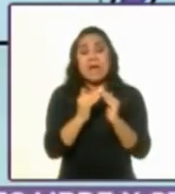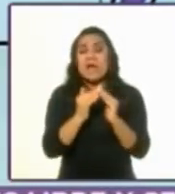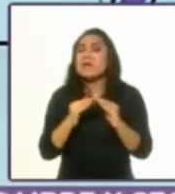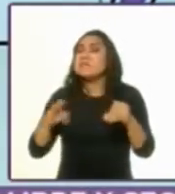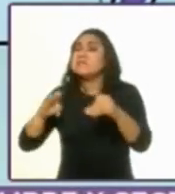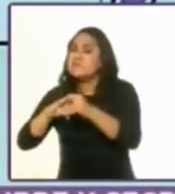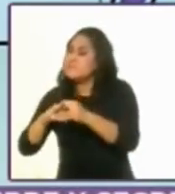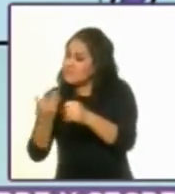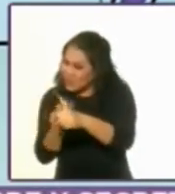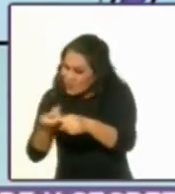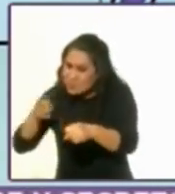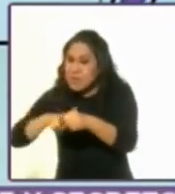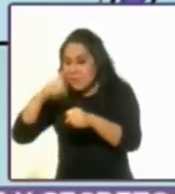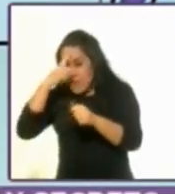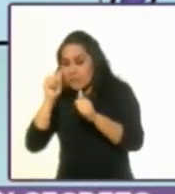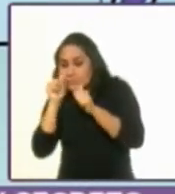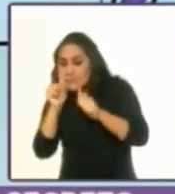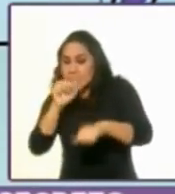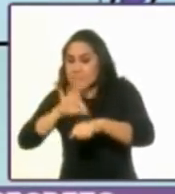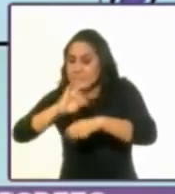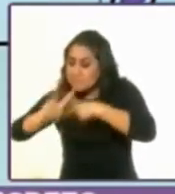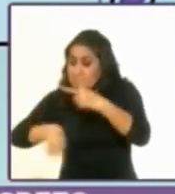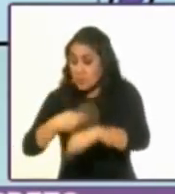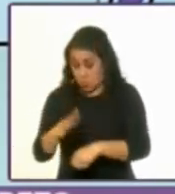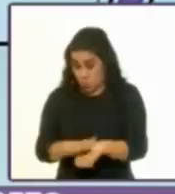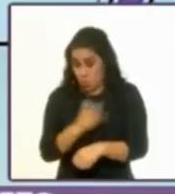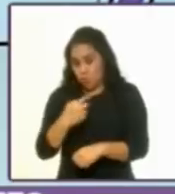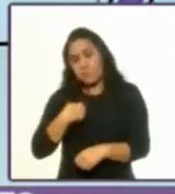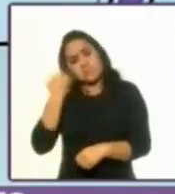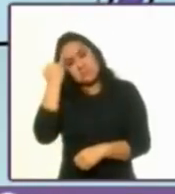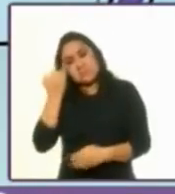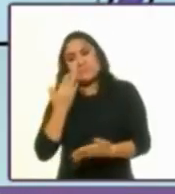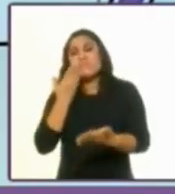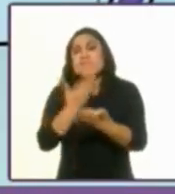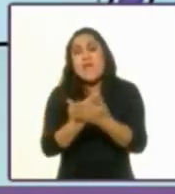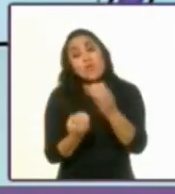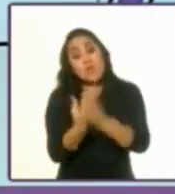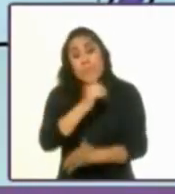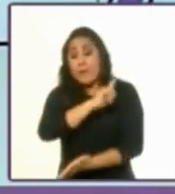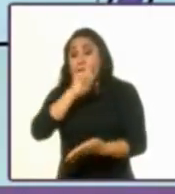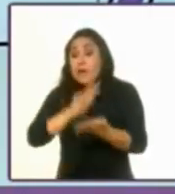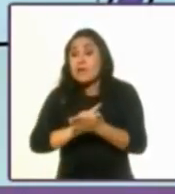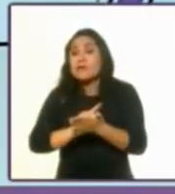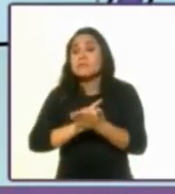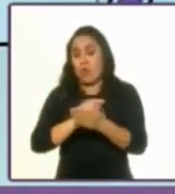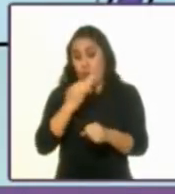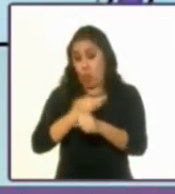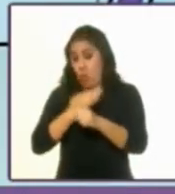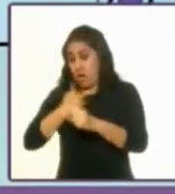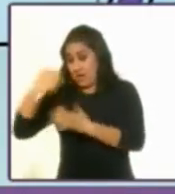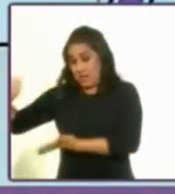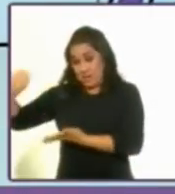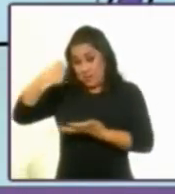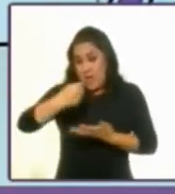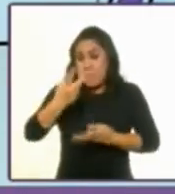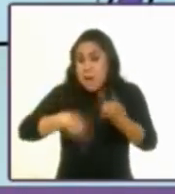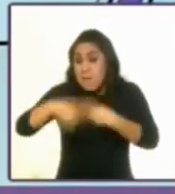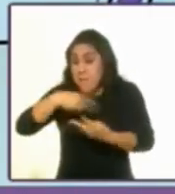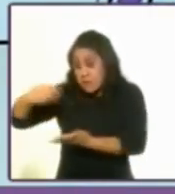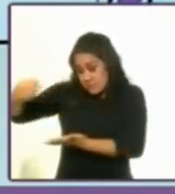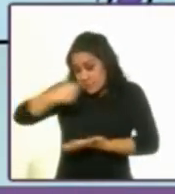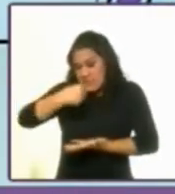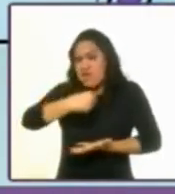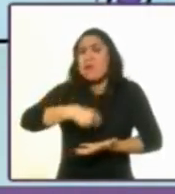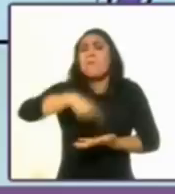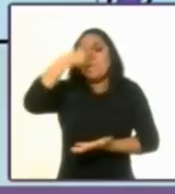clínica un hospital donde atenderse por eso yo voy a proponer una reforma para que todos los ingresos excedentes de la ciudad se